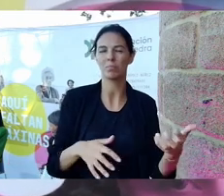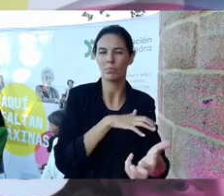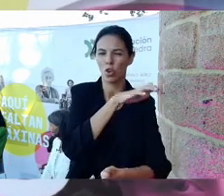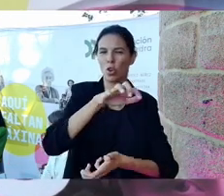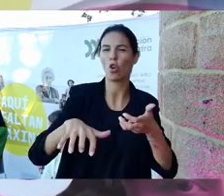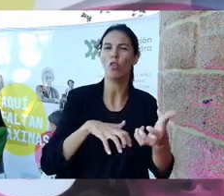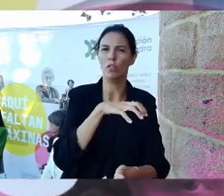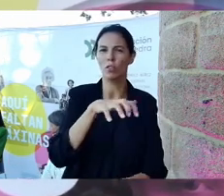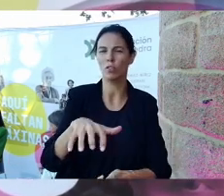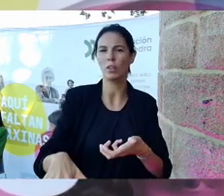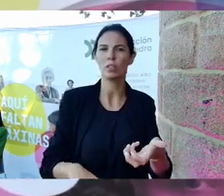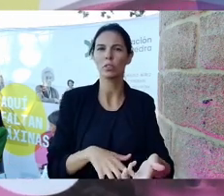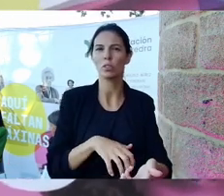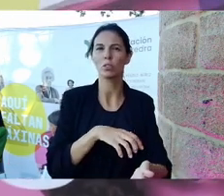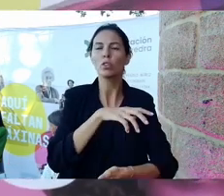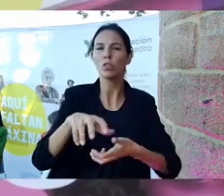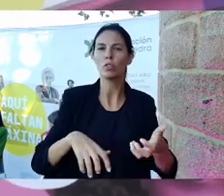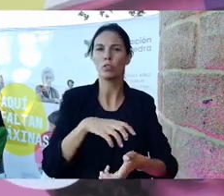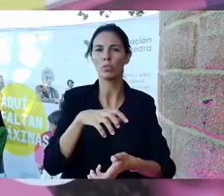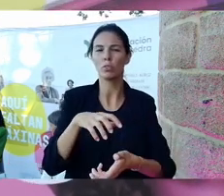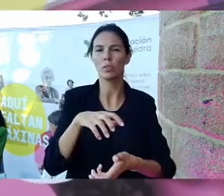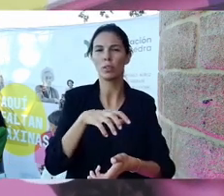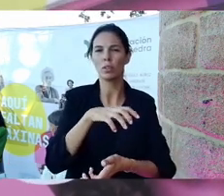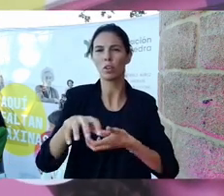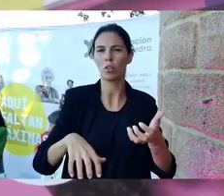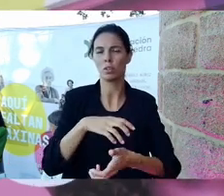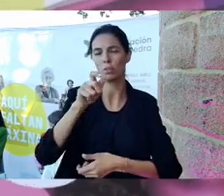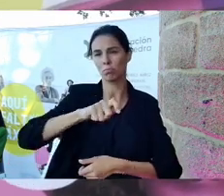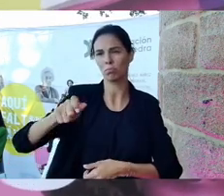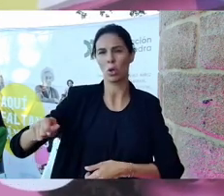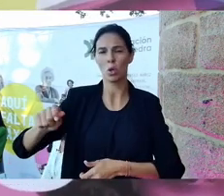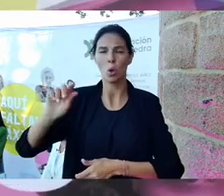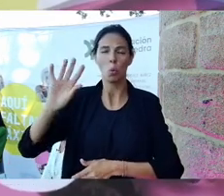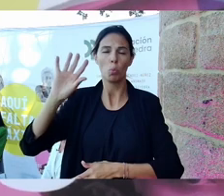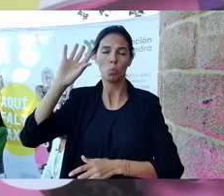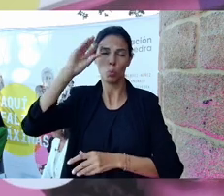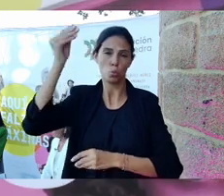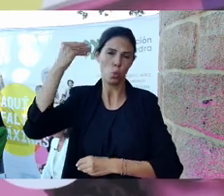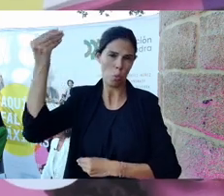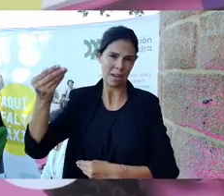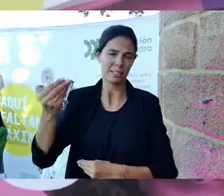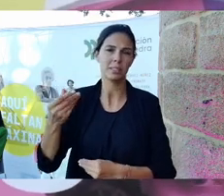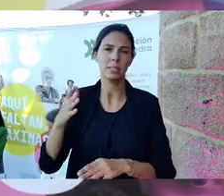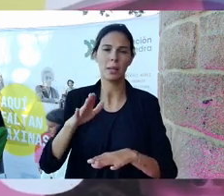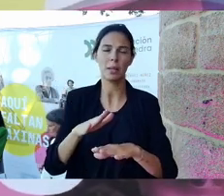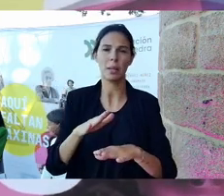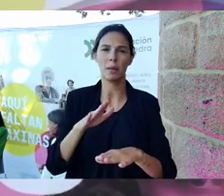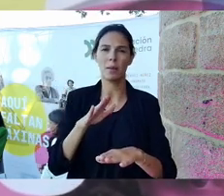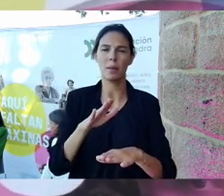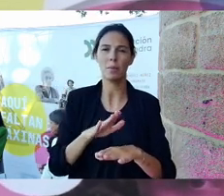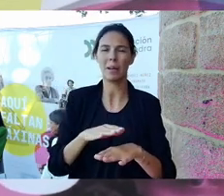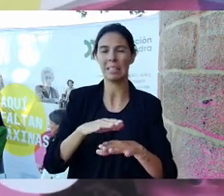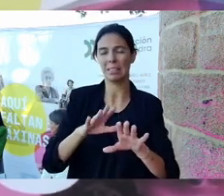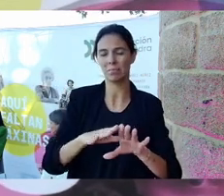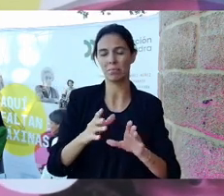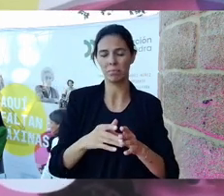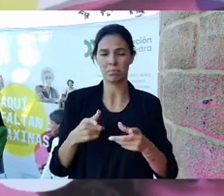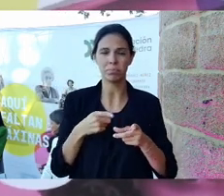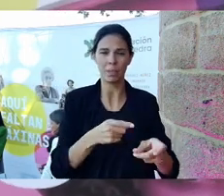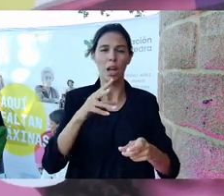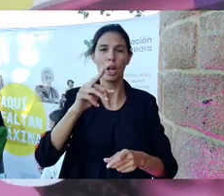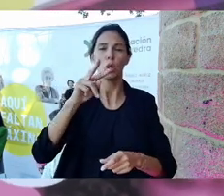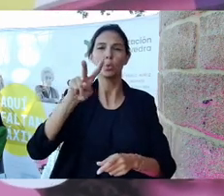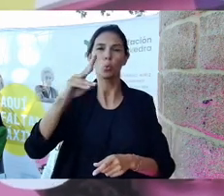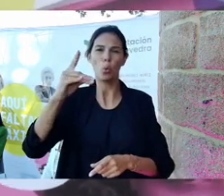esos conflictos de cara a los contingentes musulmanes y sobre todo para el asedio